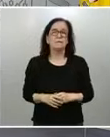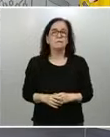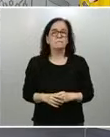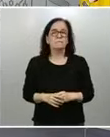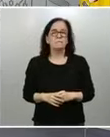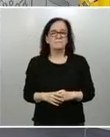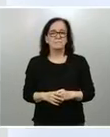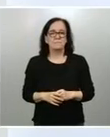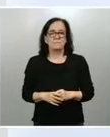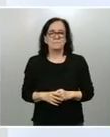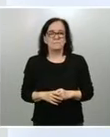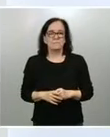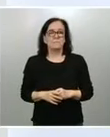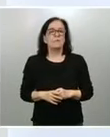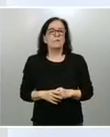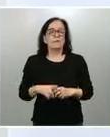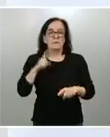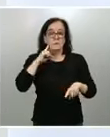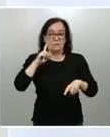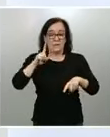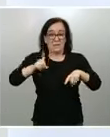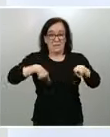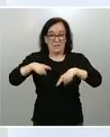bueno la movilidad interprovincial